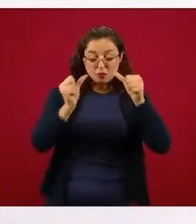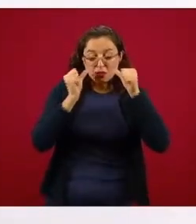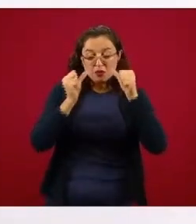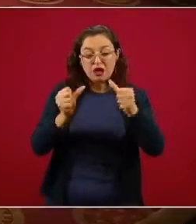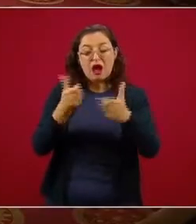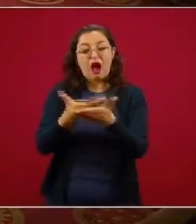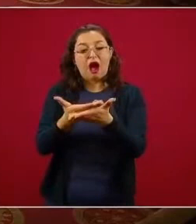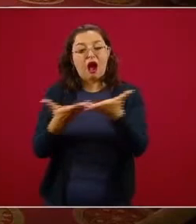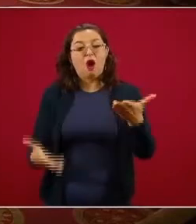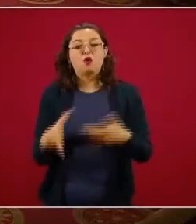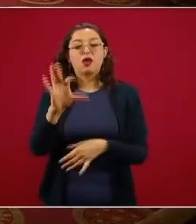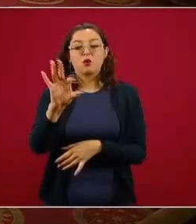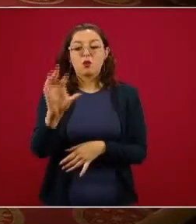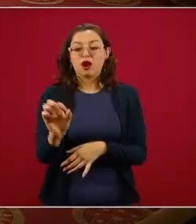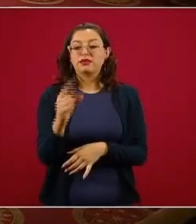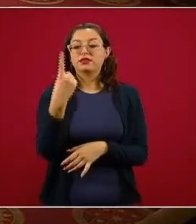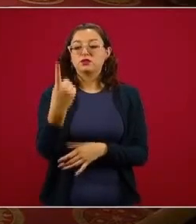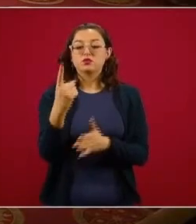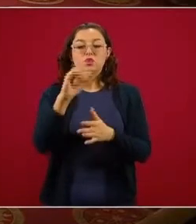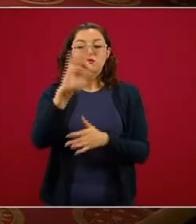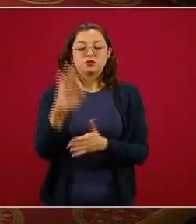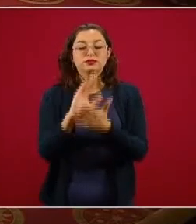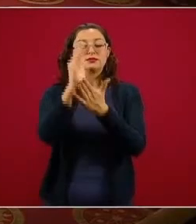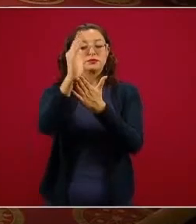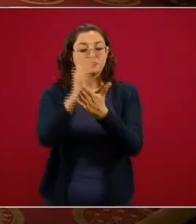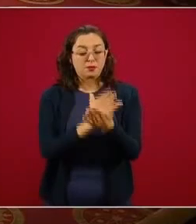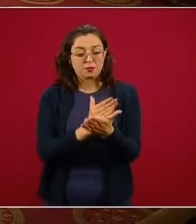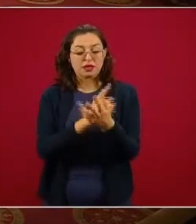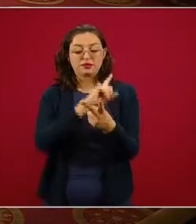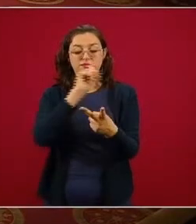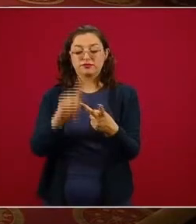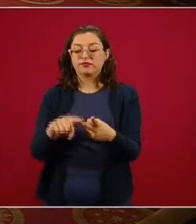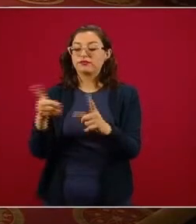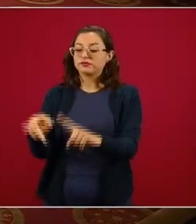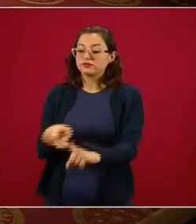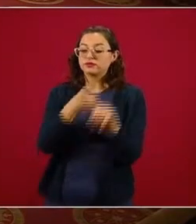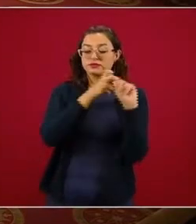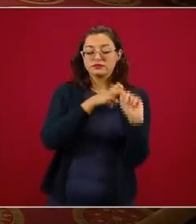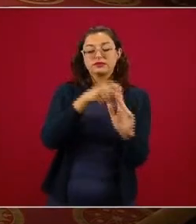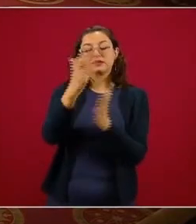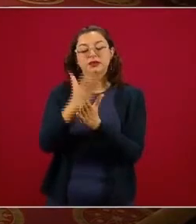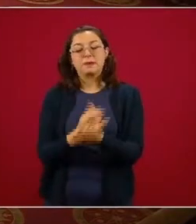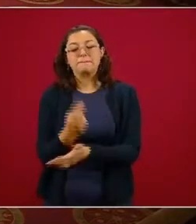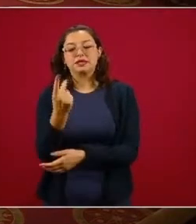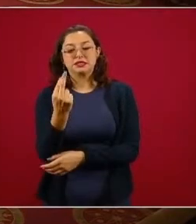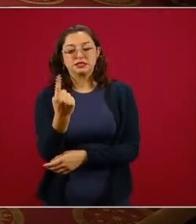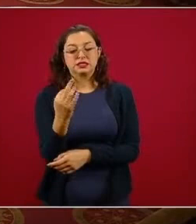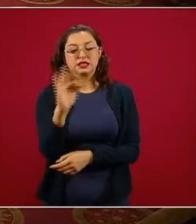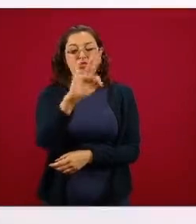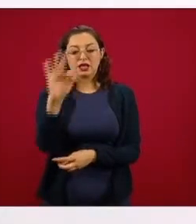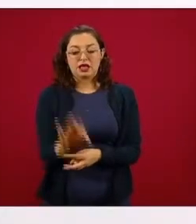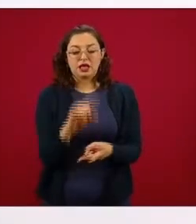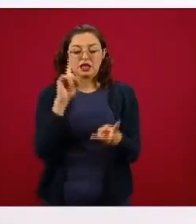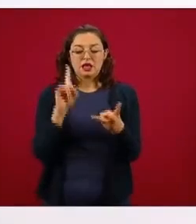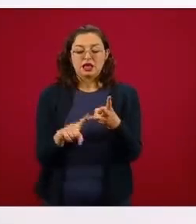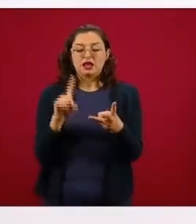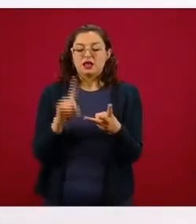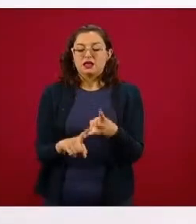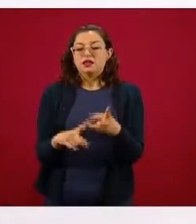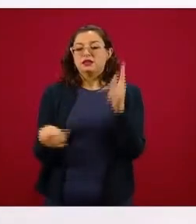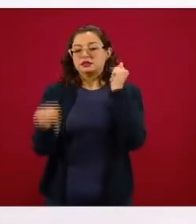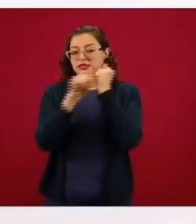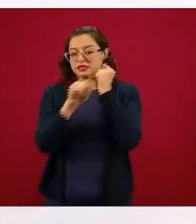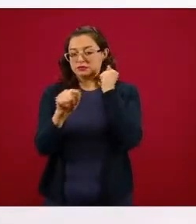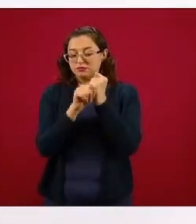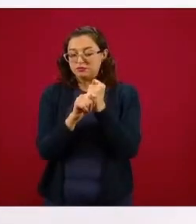en 41%, el secuestro en 25%, el robo a